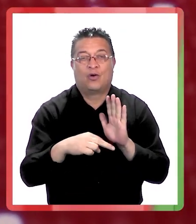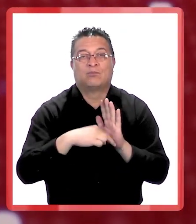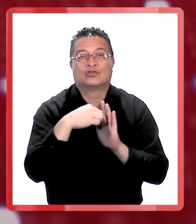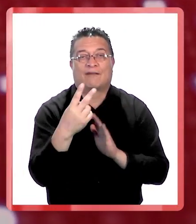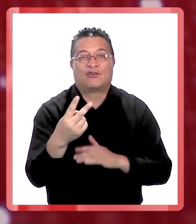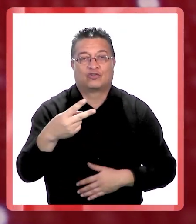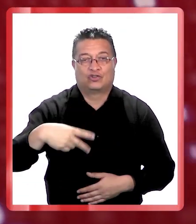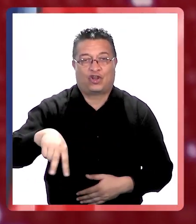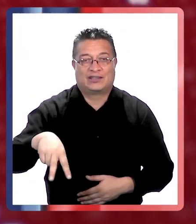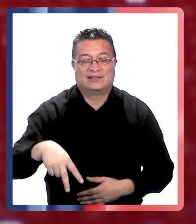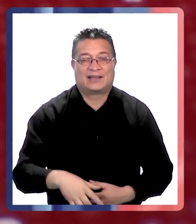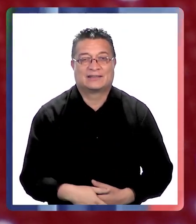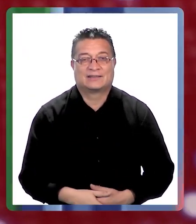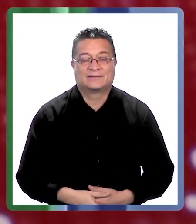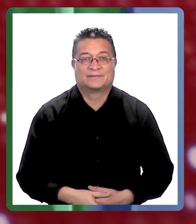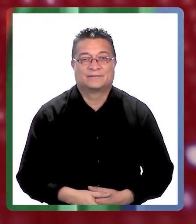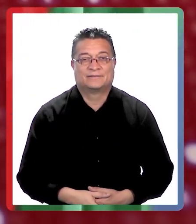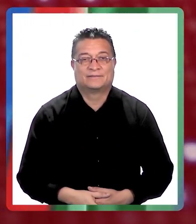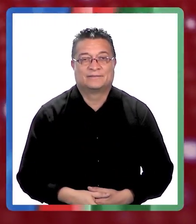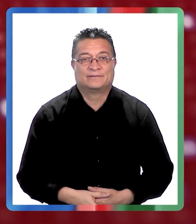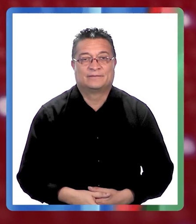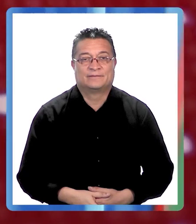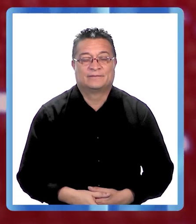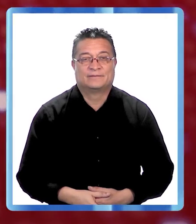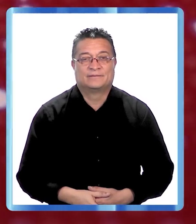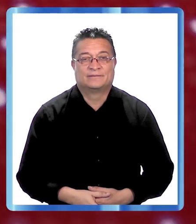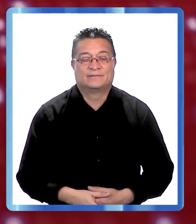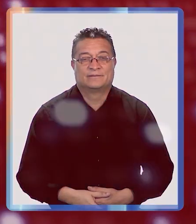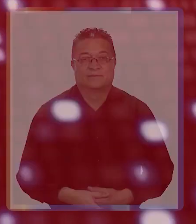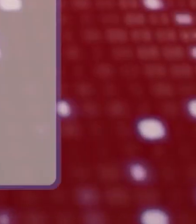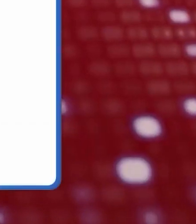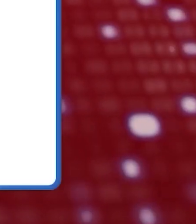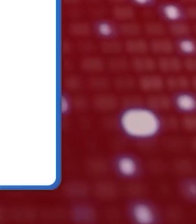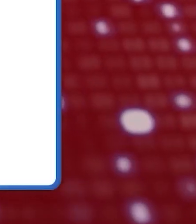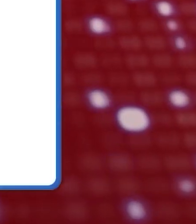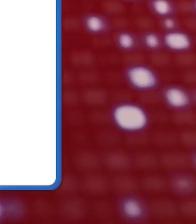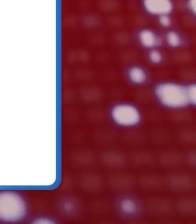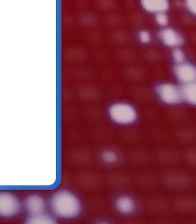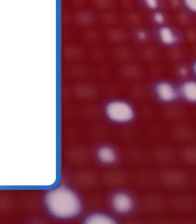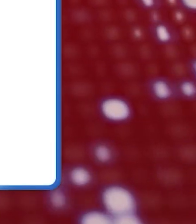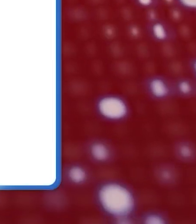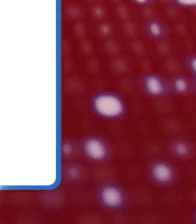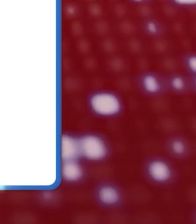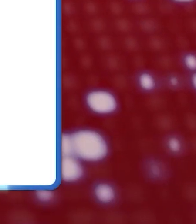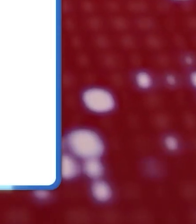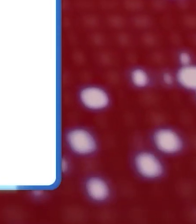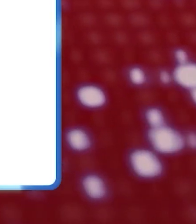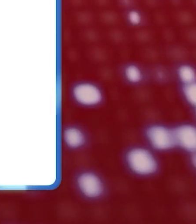Portavoz Noticias.